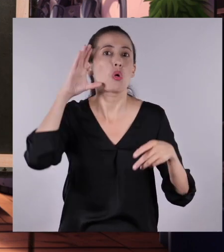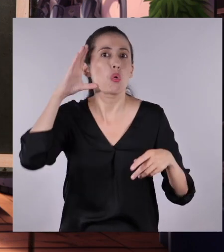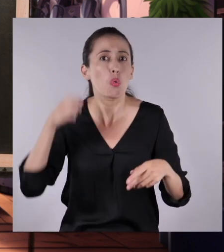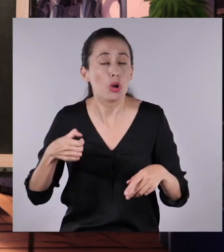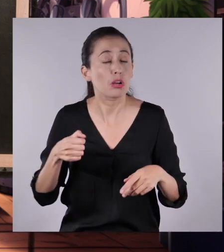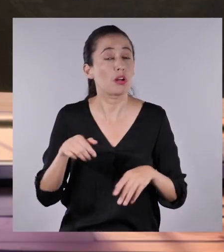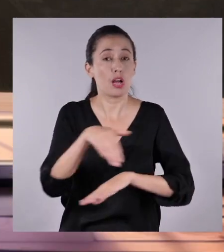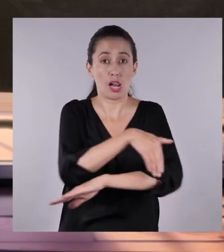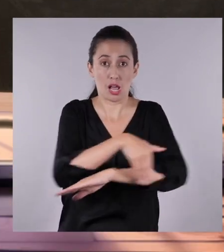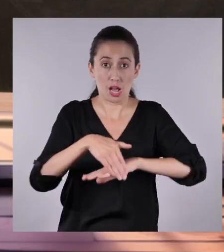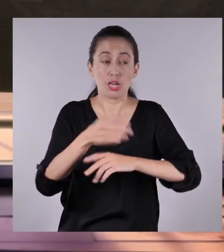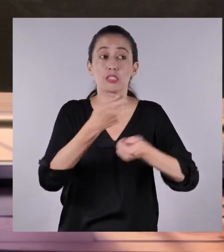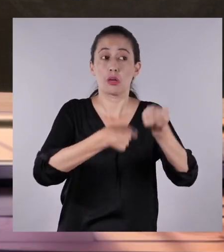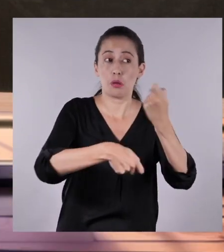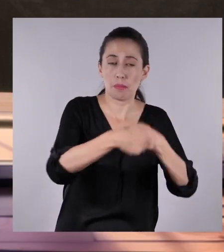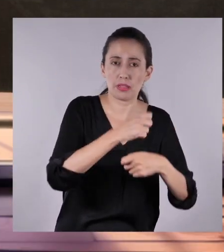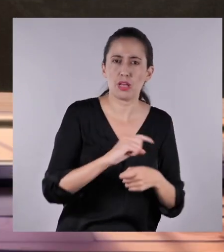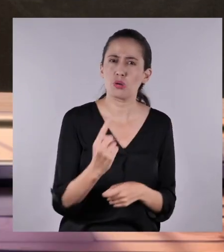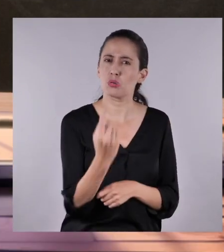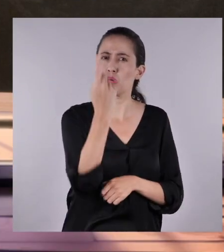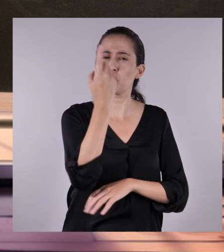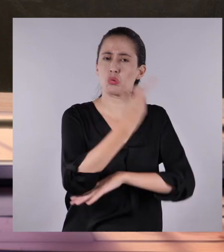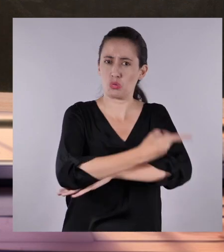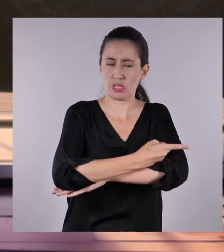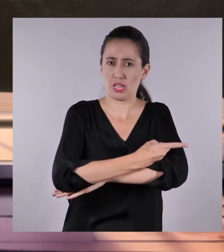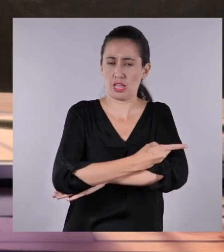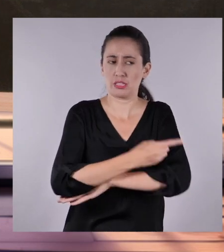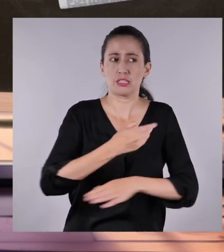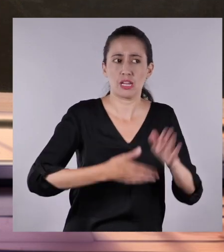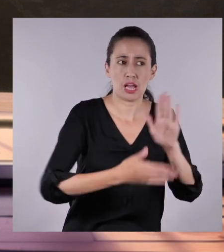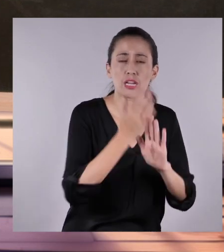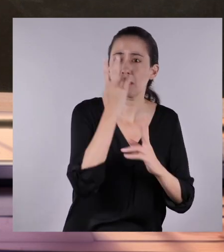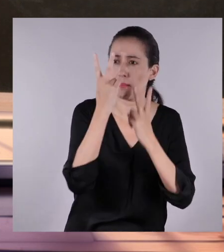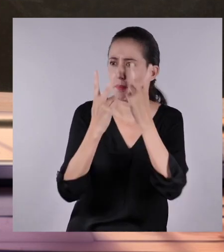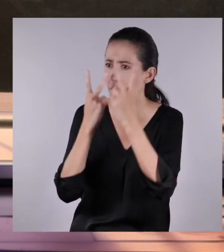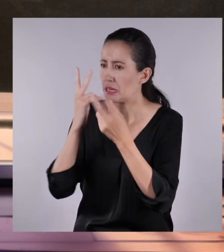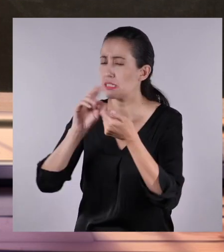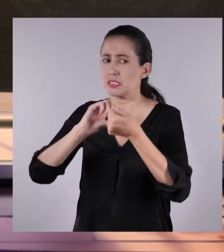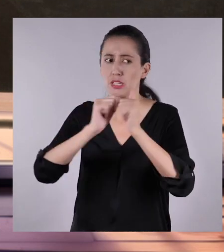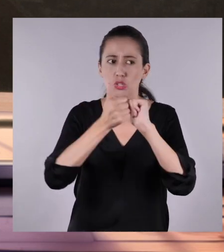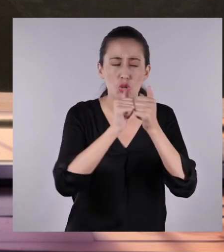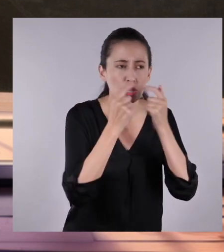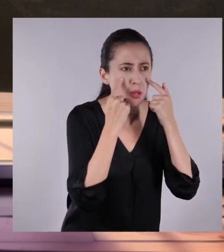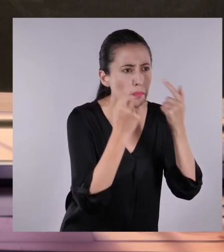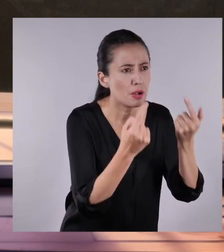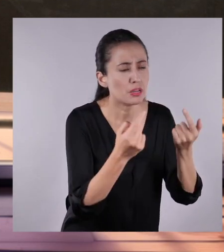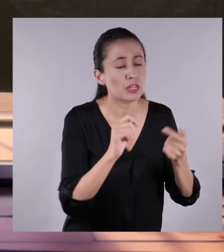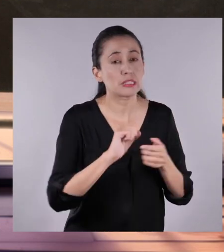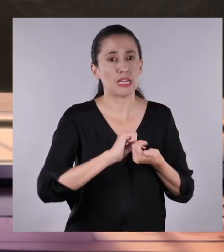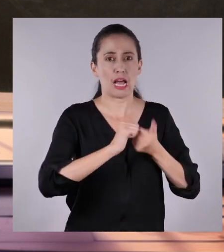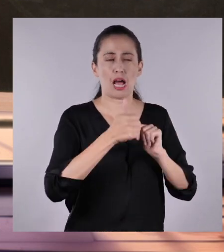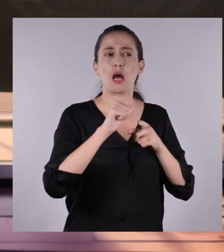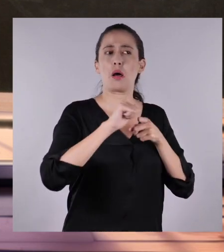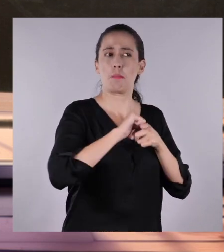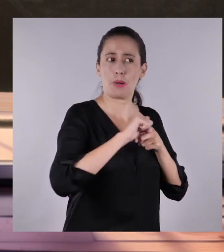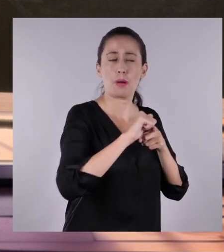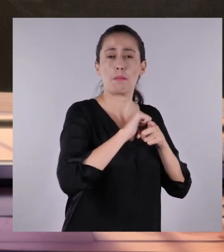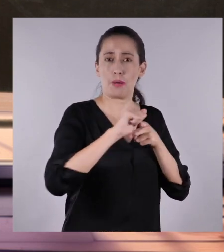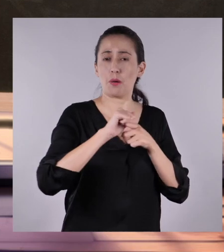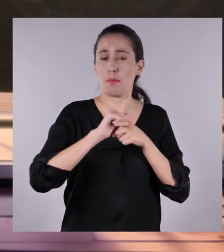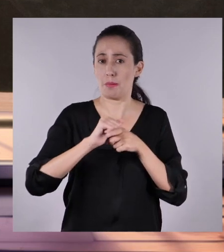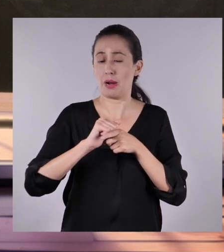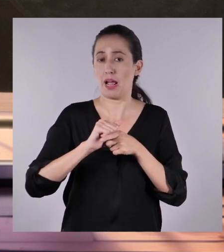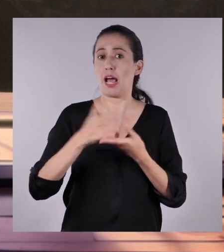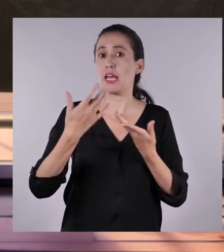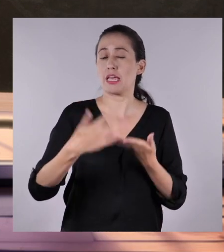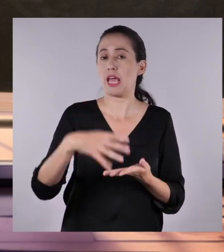ciudad de Cuenca. Un día, Jefferson visitó las instalaciones deportivas de su ciudad para prepararse y aprobar